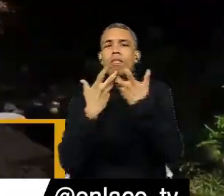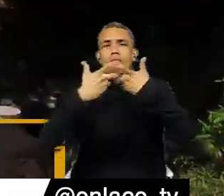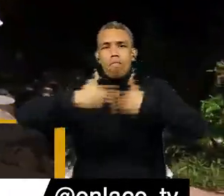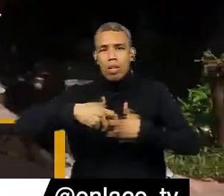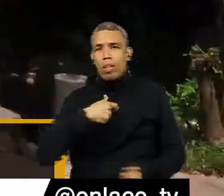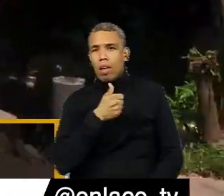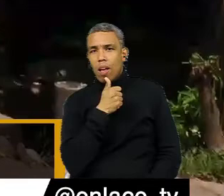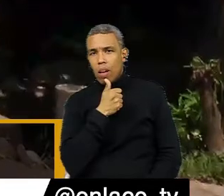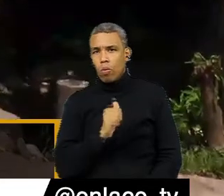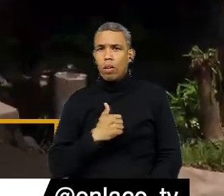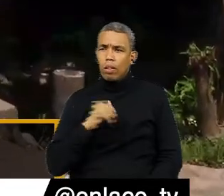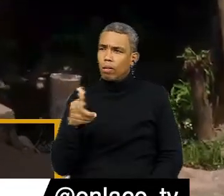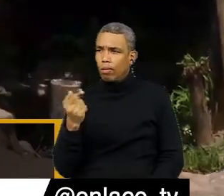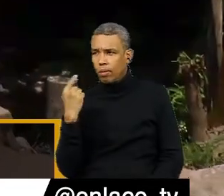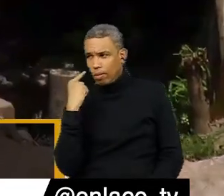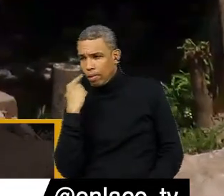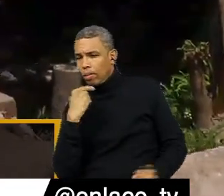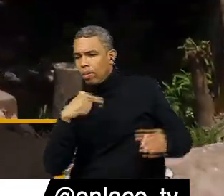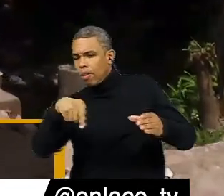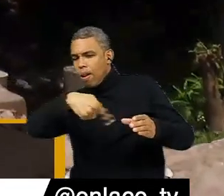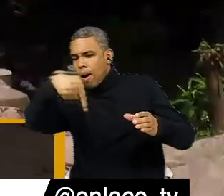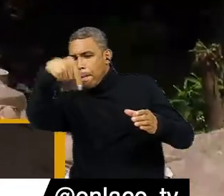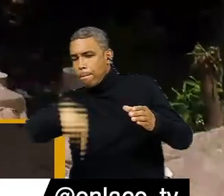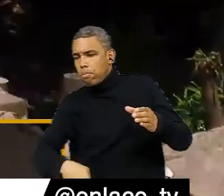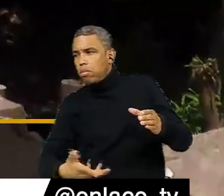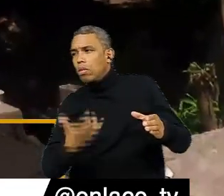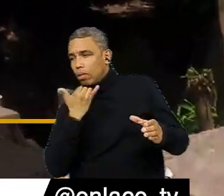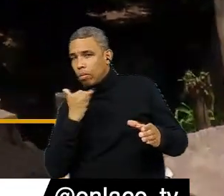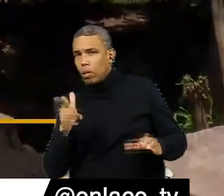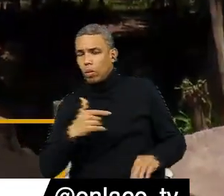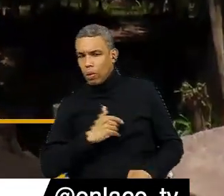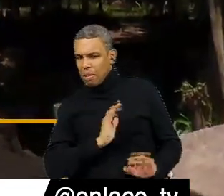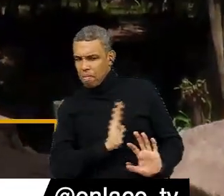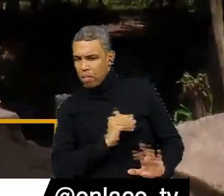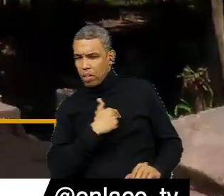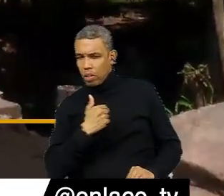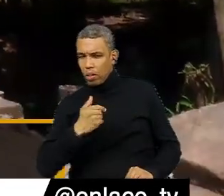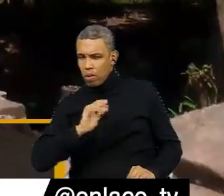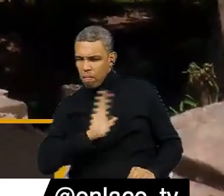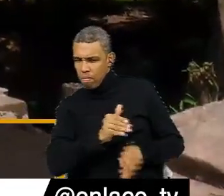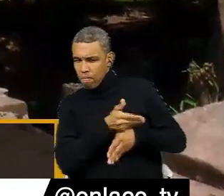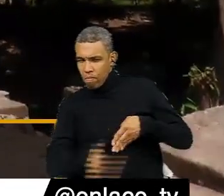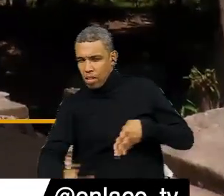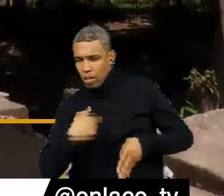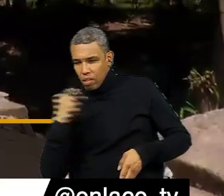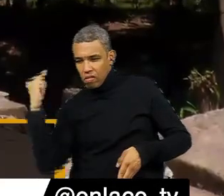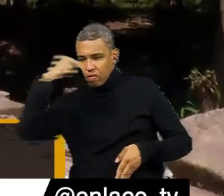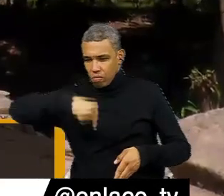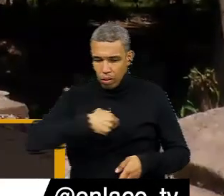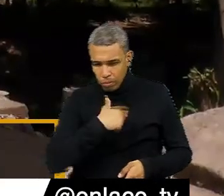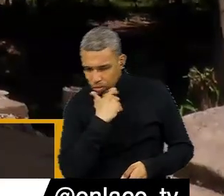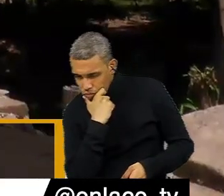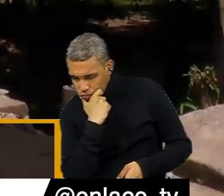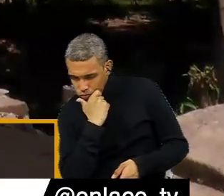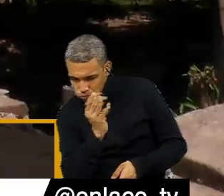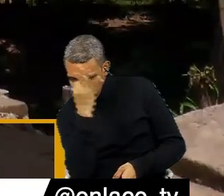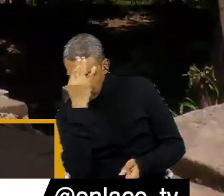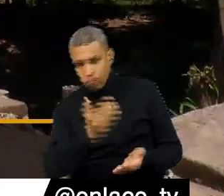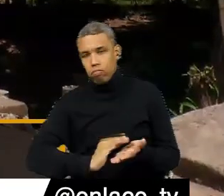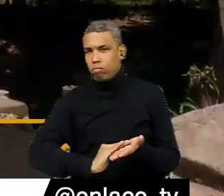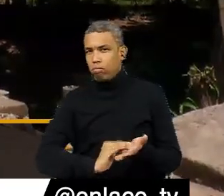que ya estará arribando a este sector para tratar de establecer qué es lo que está pasando y así darle una solución pronta a la comunidad de este